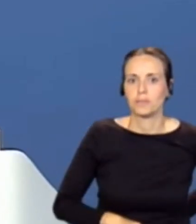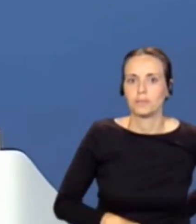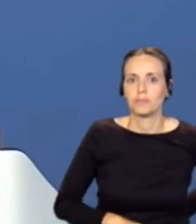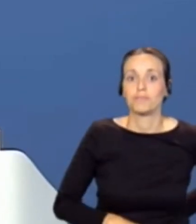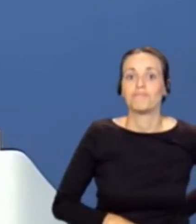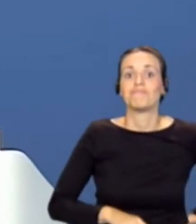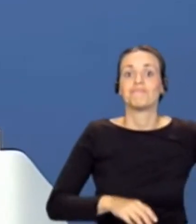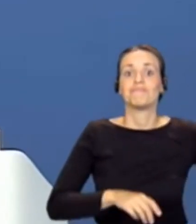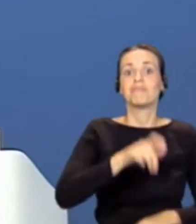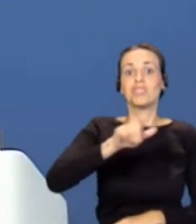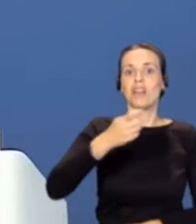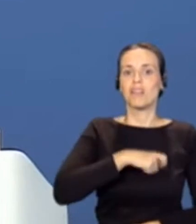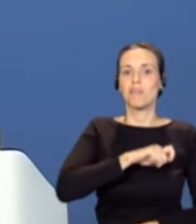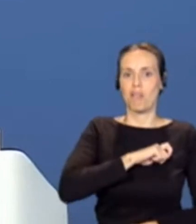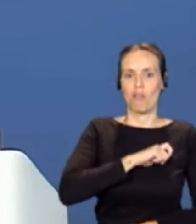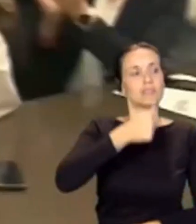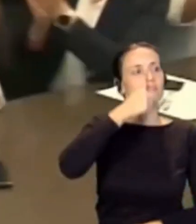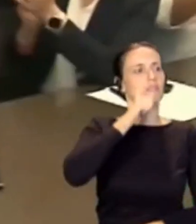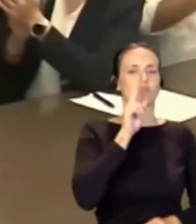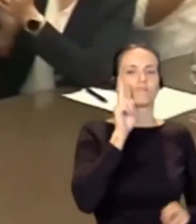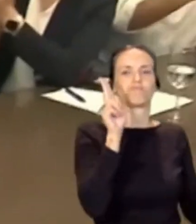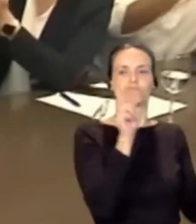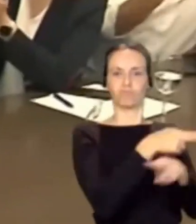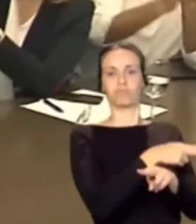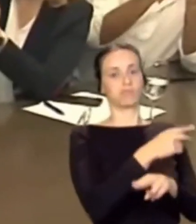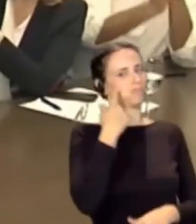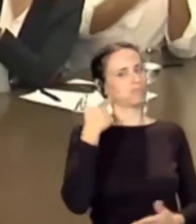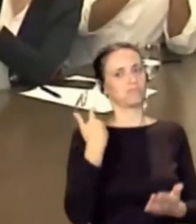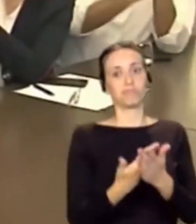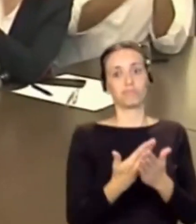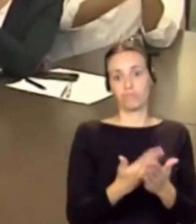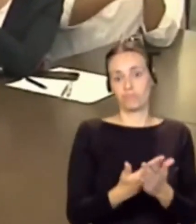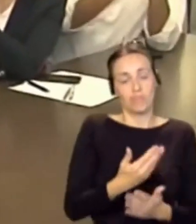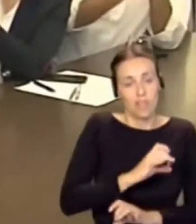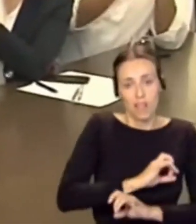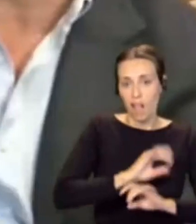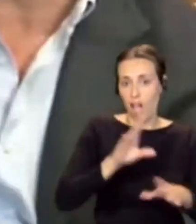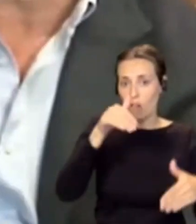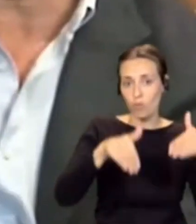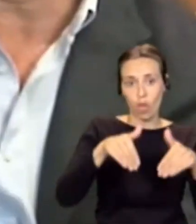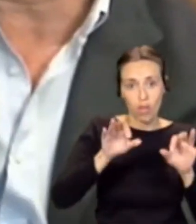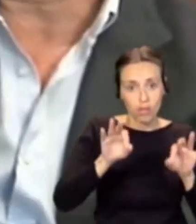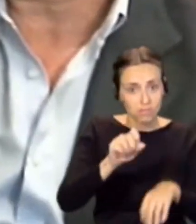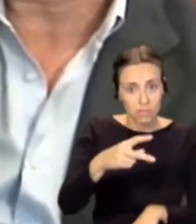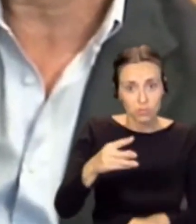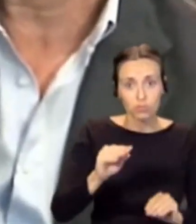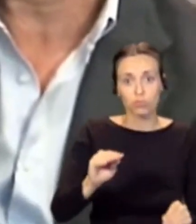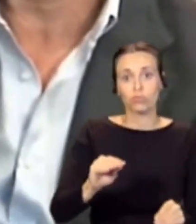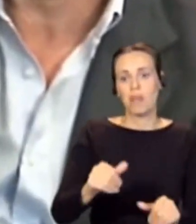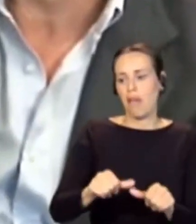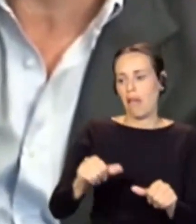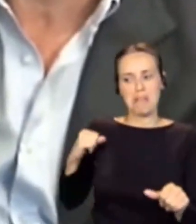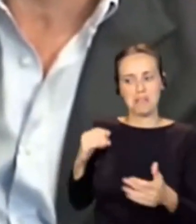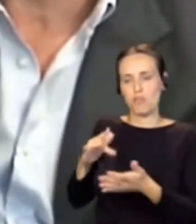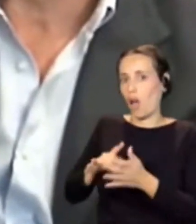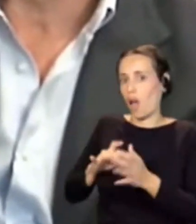de los españoles a Pedro Sánchez ha quedado constatada hoy en las urnas y no tiene ningún precedente.